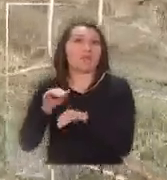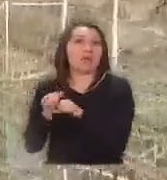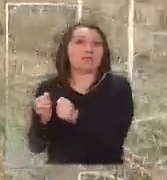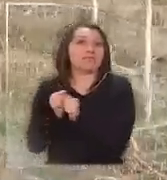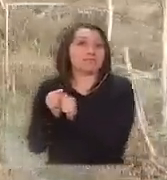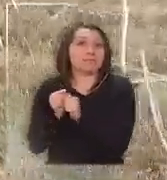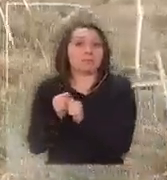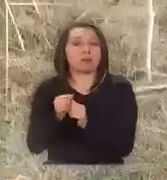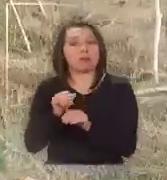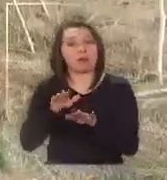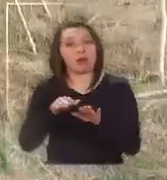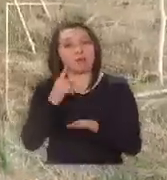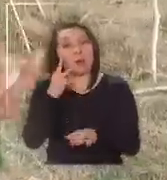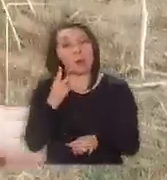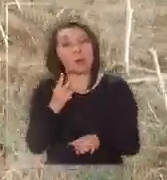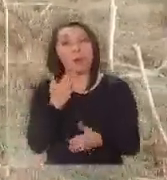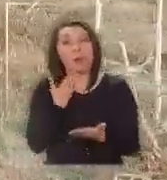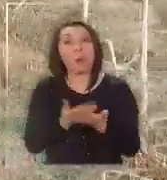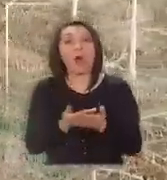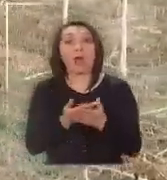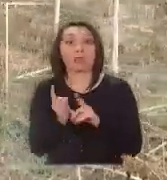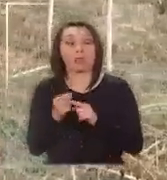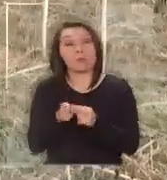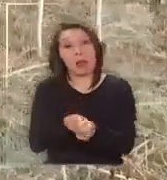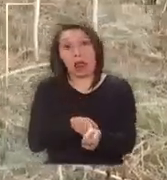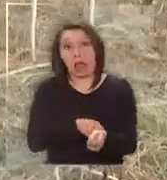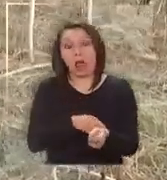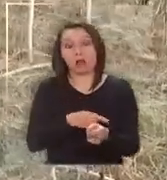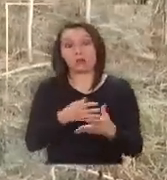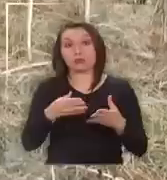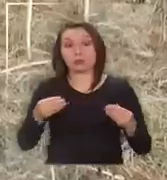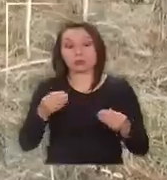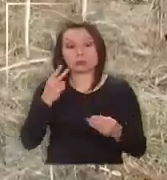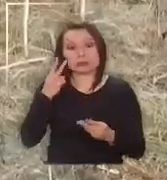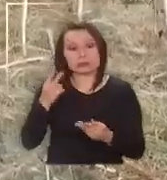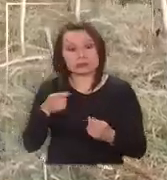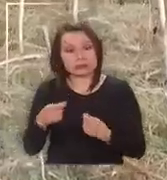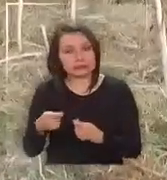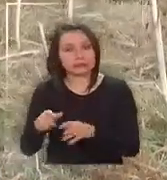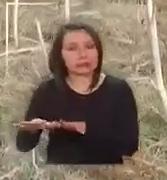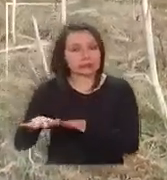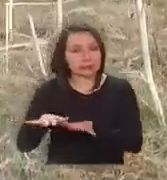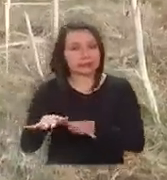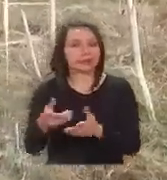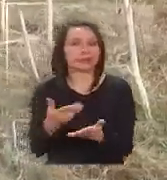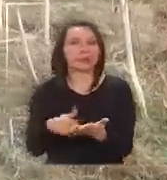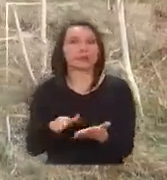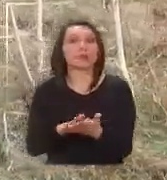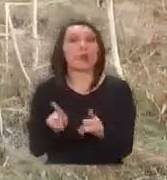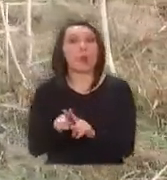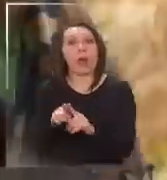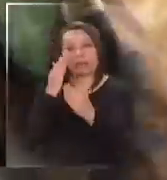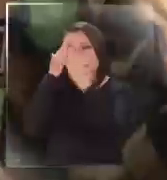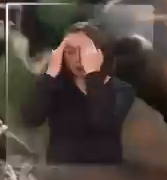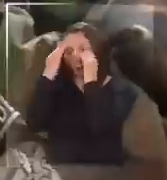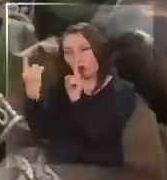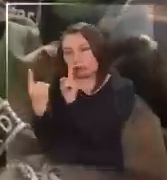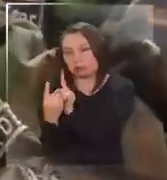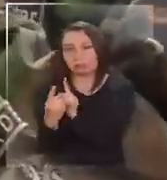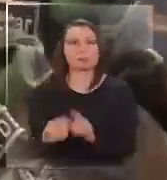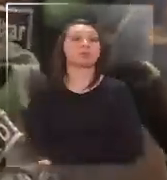decimos, exacto. Sobre todo cuando son las campañas como largas. Entonces ahí tenemos que hacer, como le decía, papel de psicólogo.